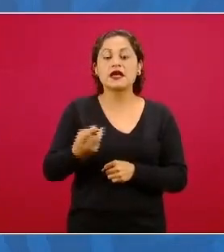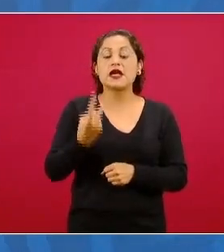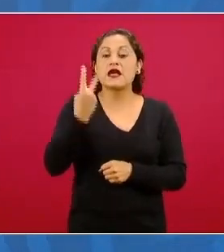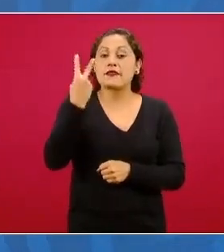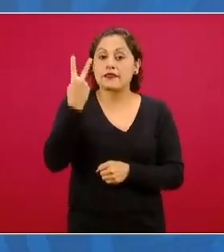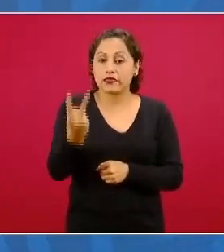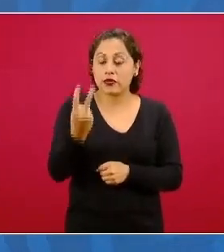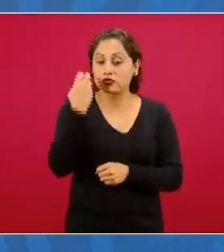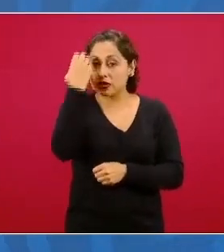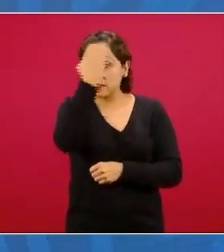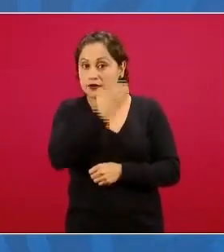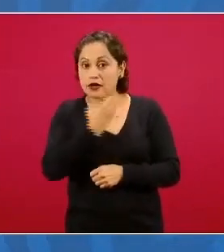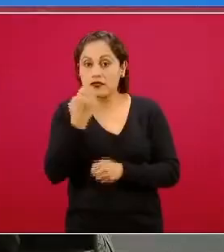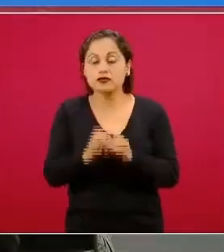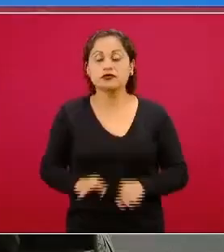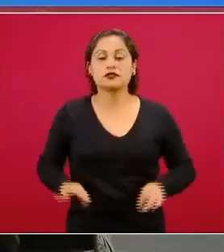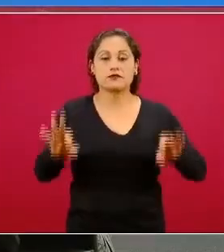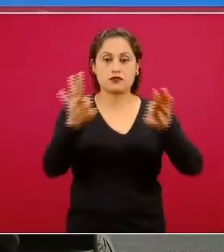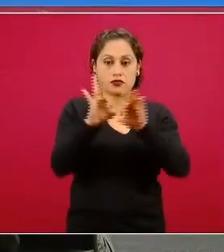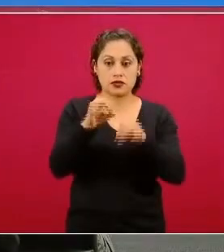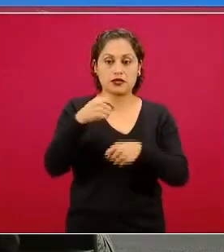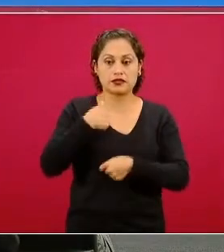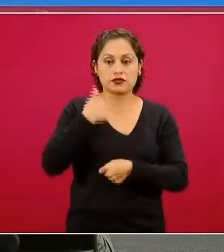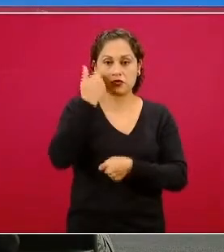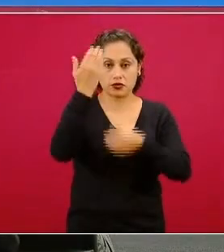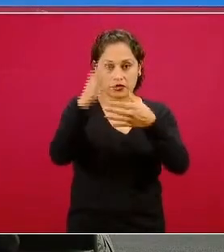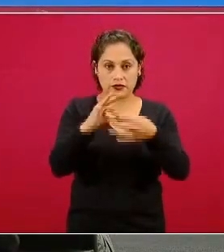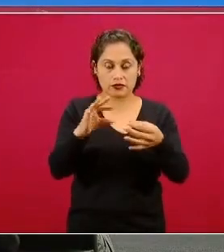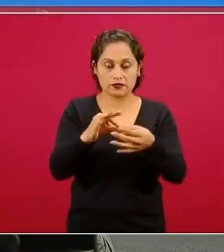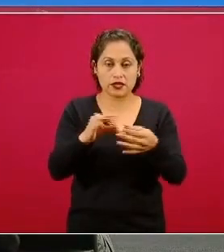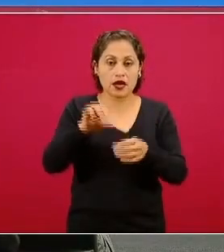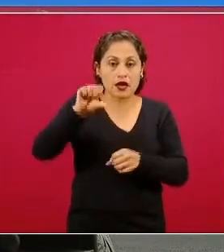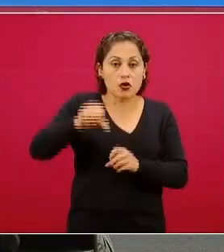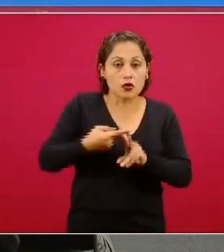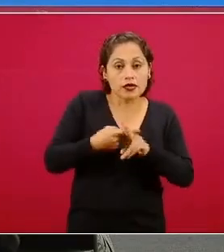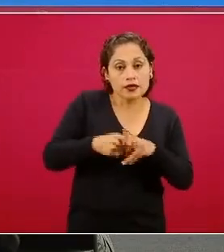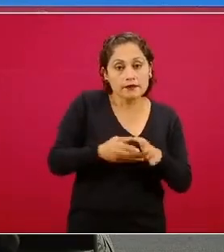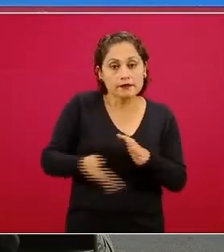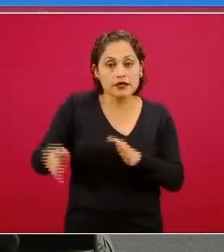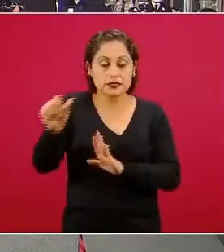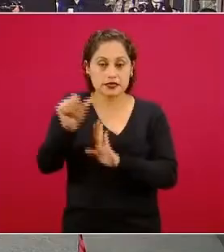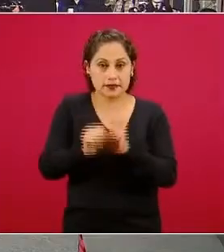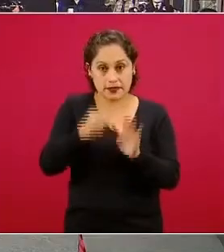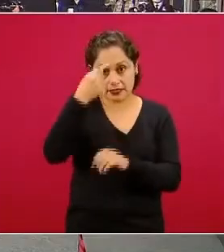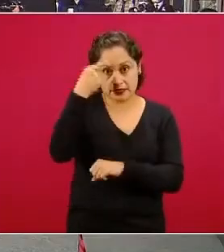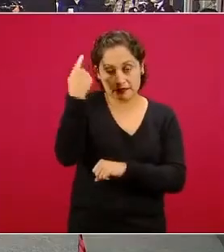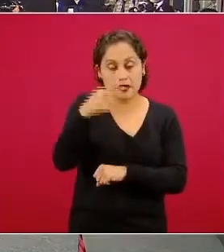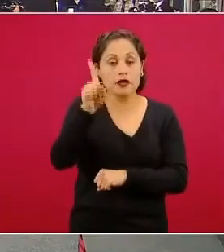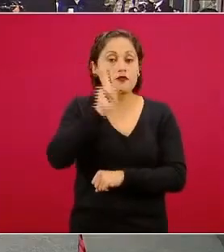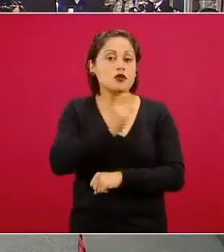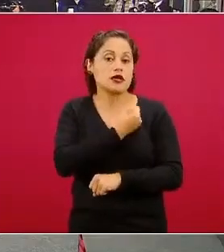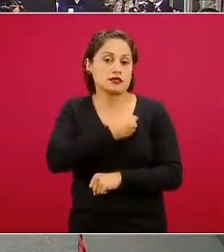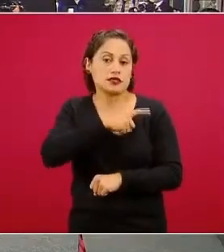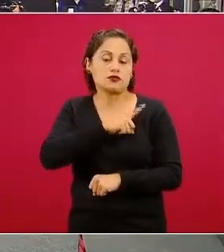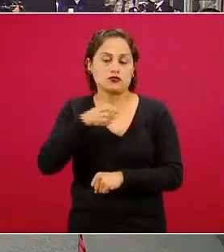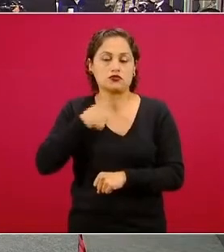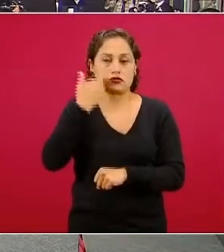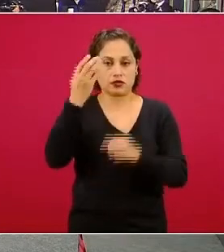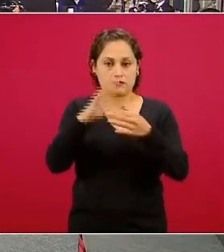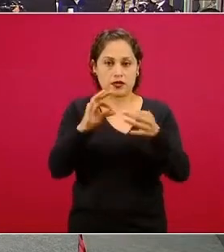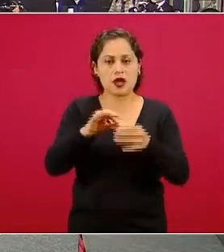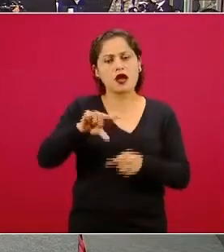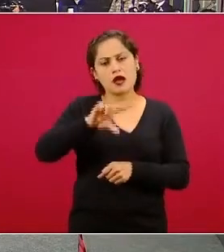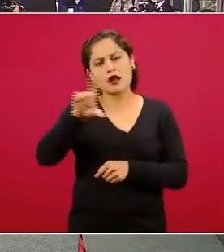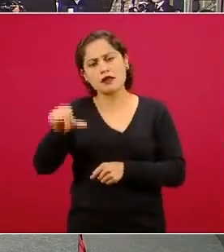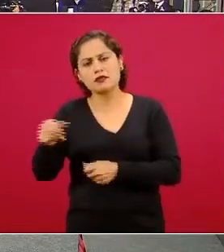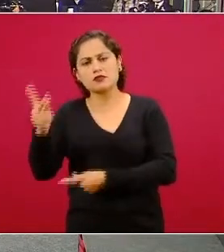extraordinariamente importantes y no quisiera que empezáramos el mes de la salud de la mujer sin mencionarlas, aunque vamos a tener una sesión específica y